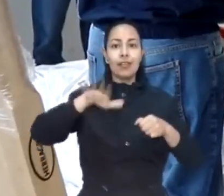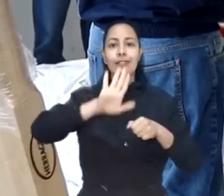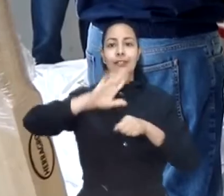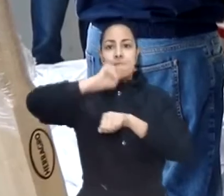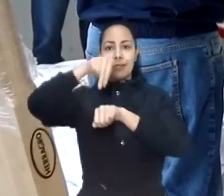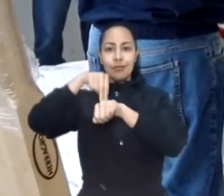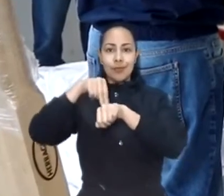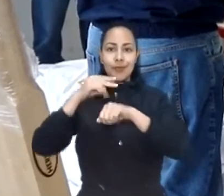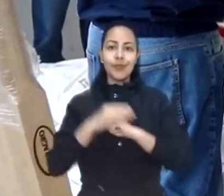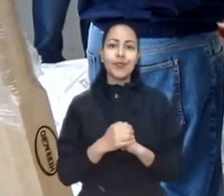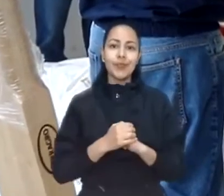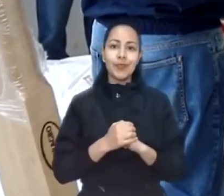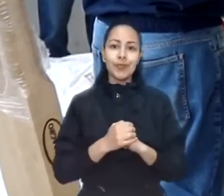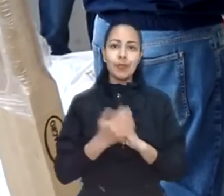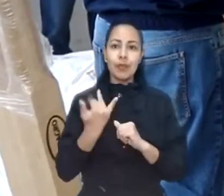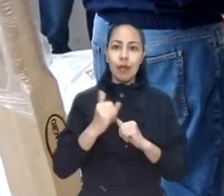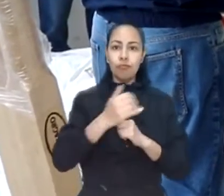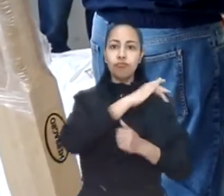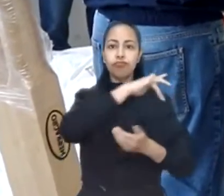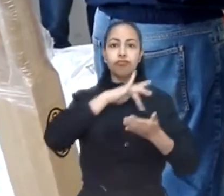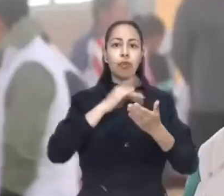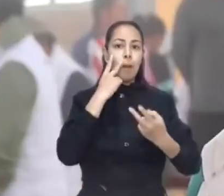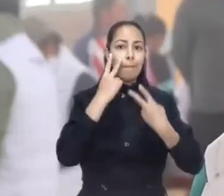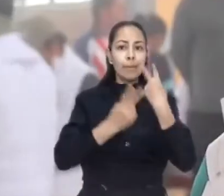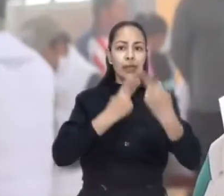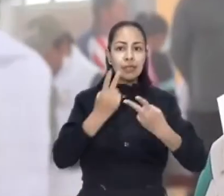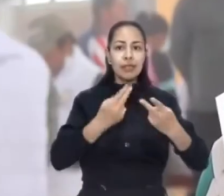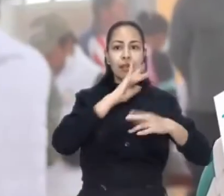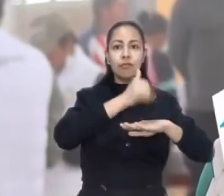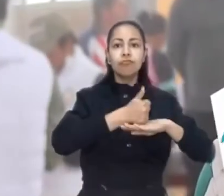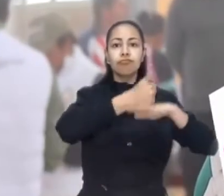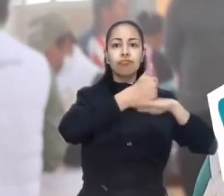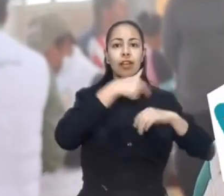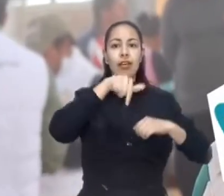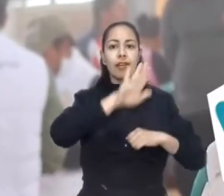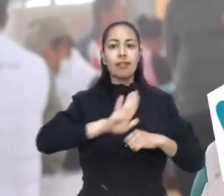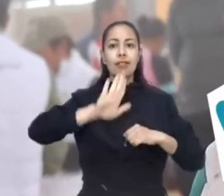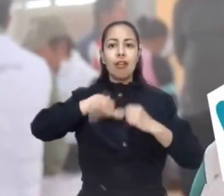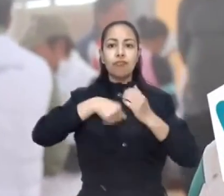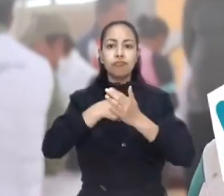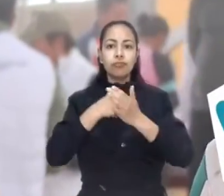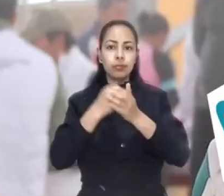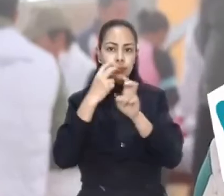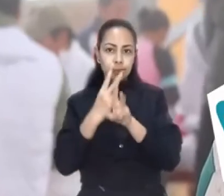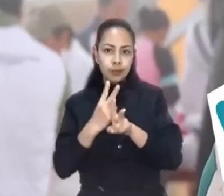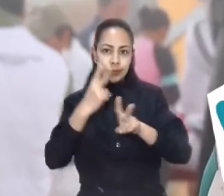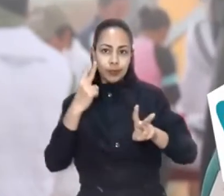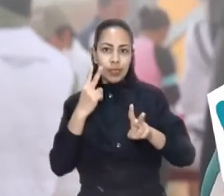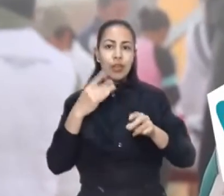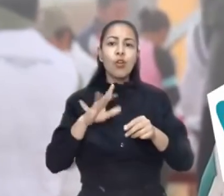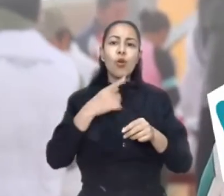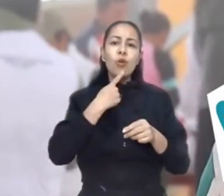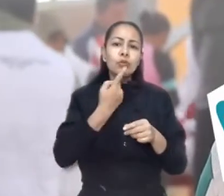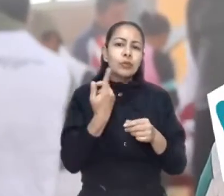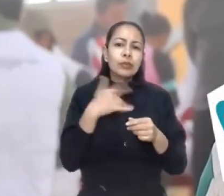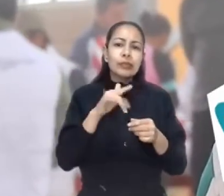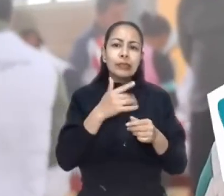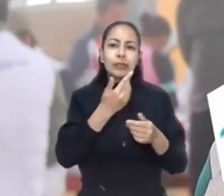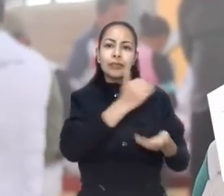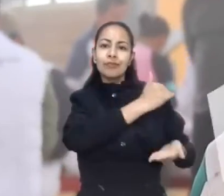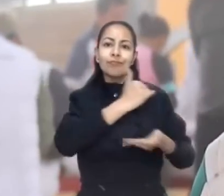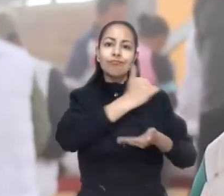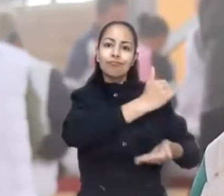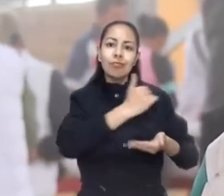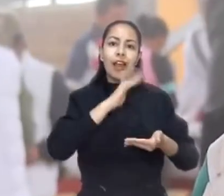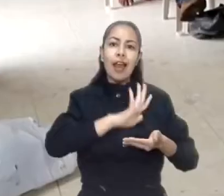en el departamento de Nariño. Hemos recibido la visita del director de departamental de gestión y riesgo. Nos ha